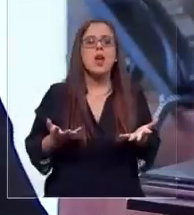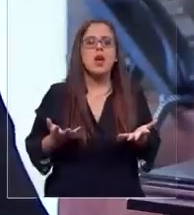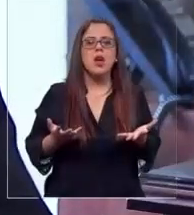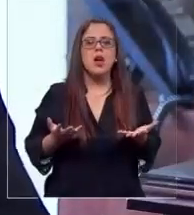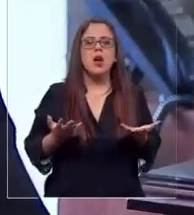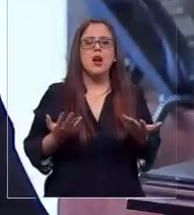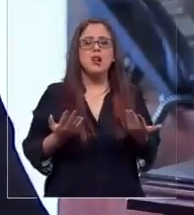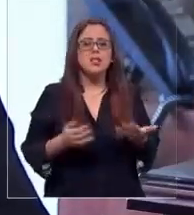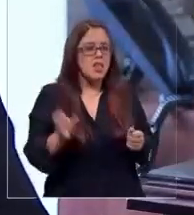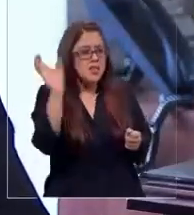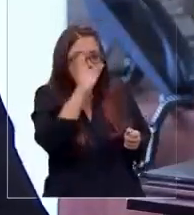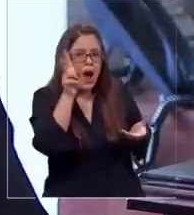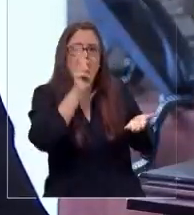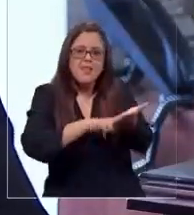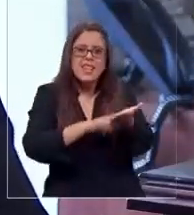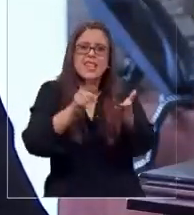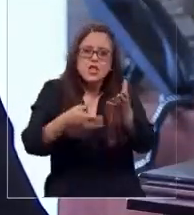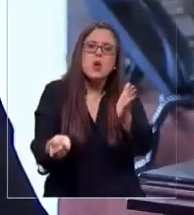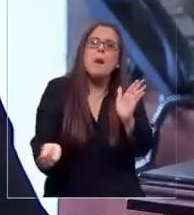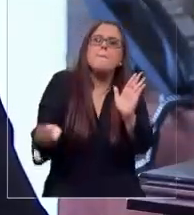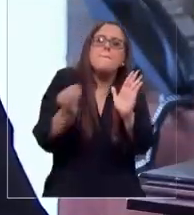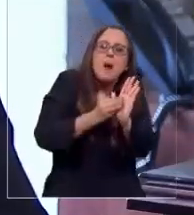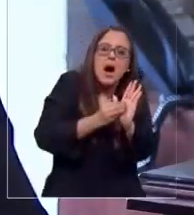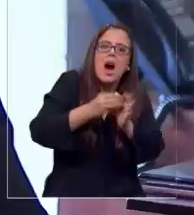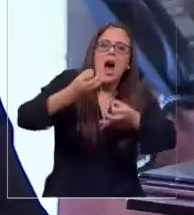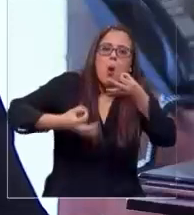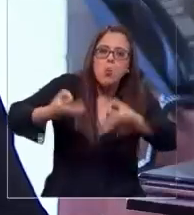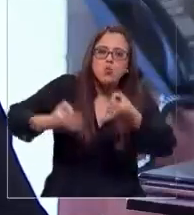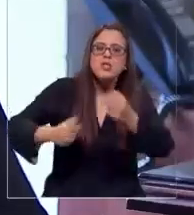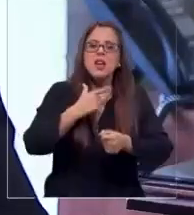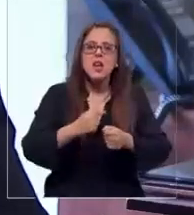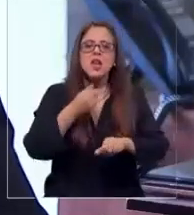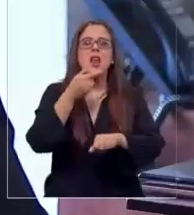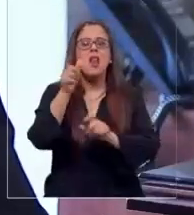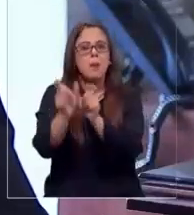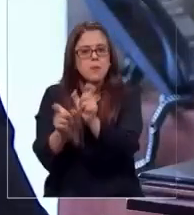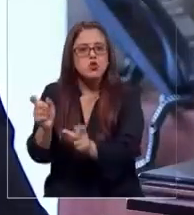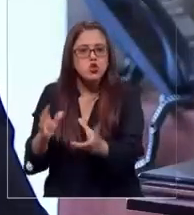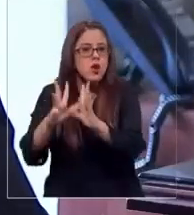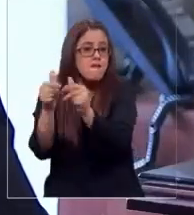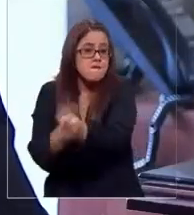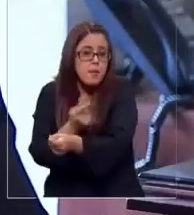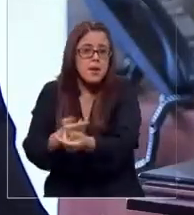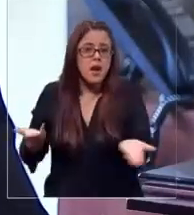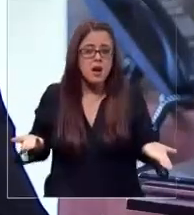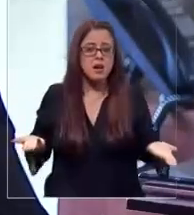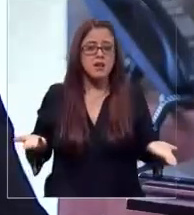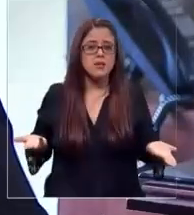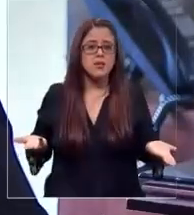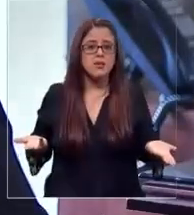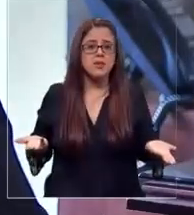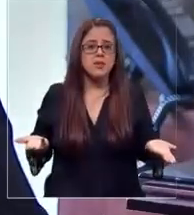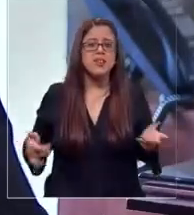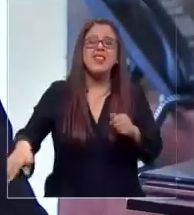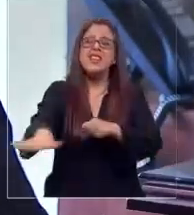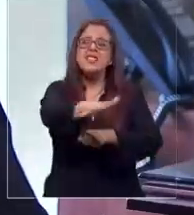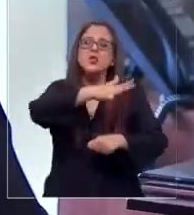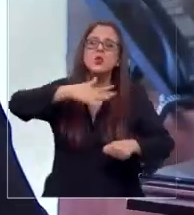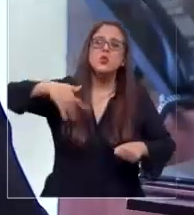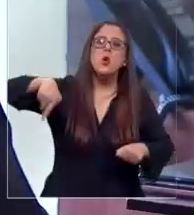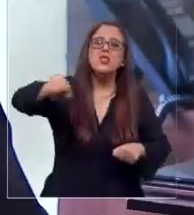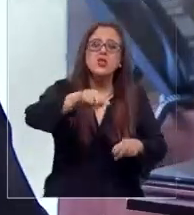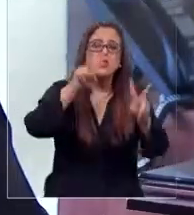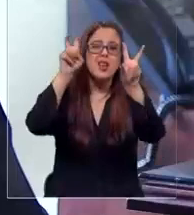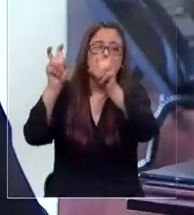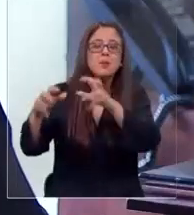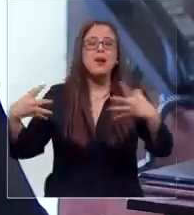la verdad, que es parte de la justicia que requiere la gente, los familiares sobre todo, los hechos en sí, desde la